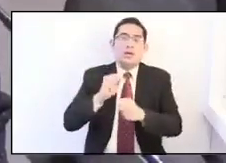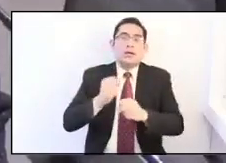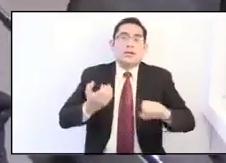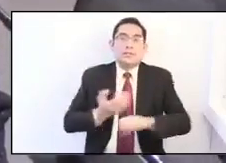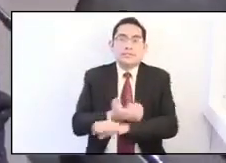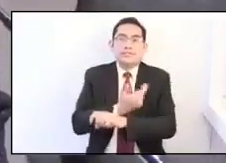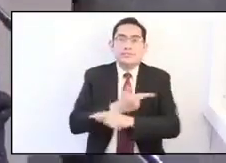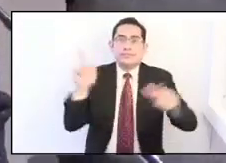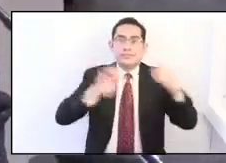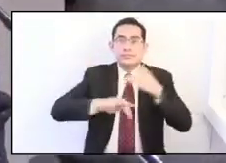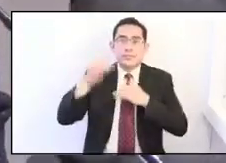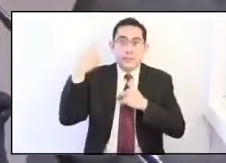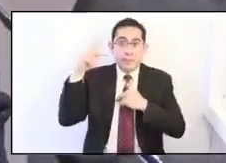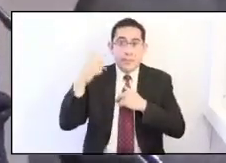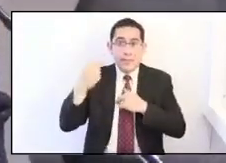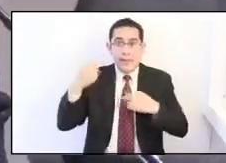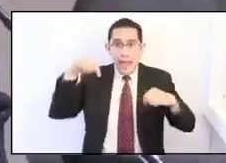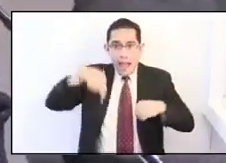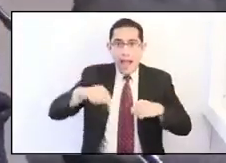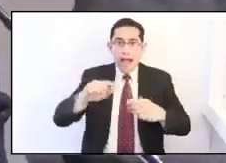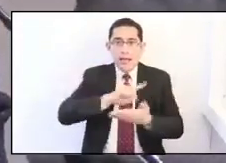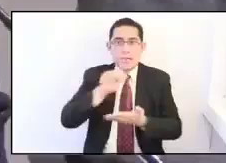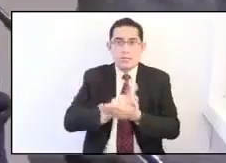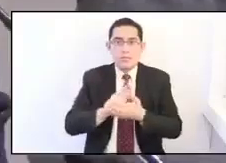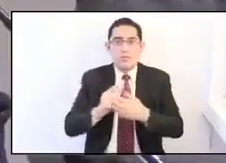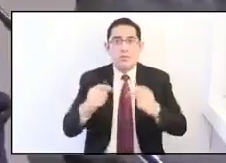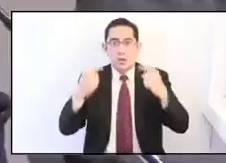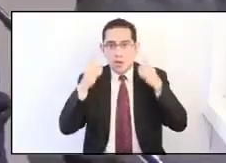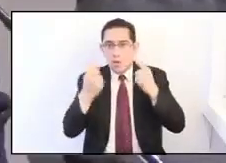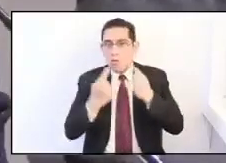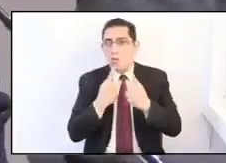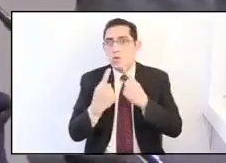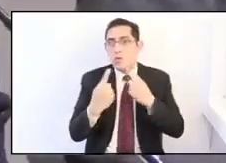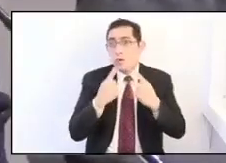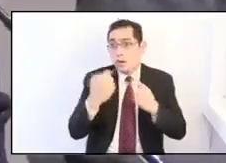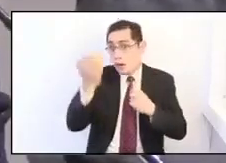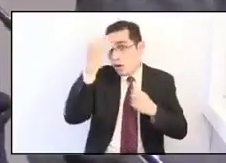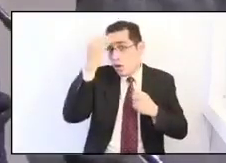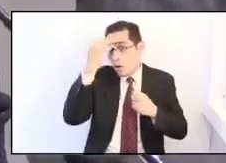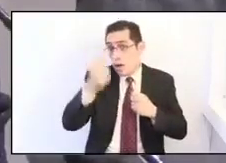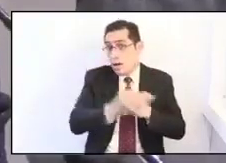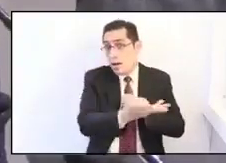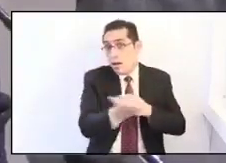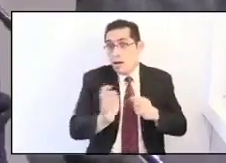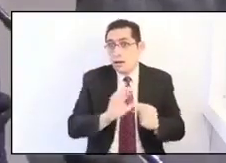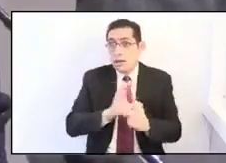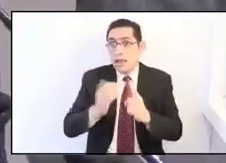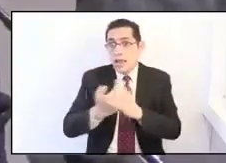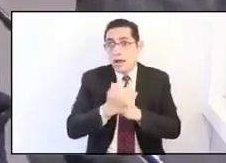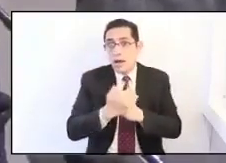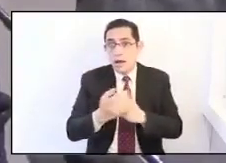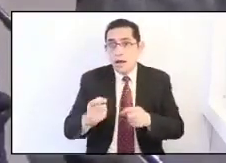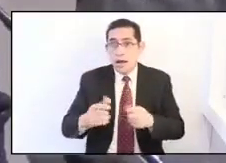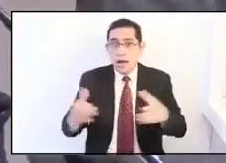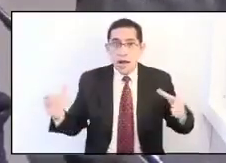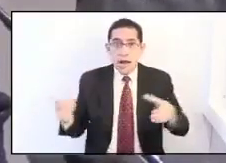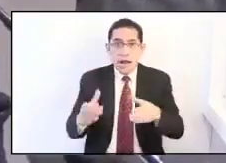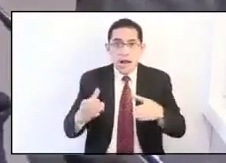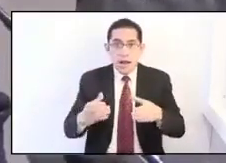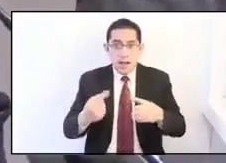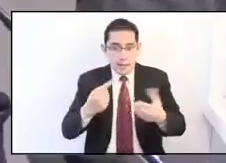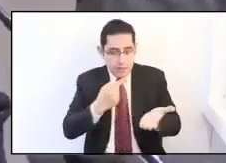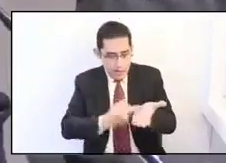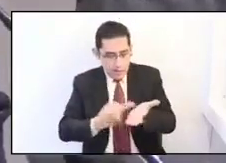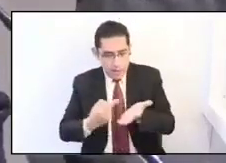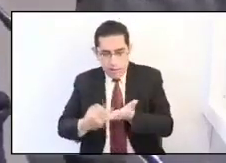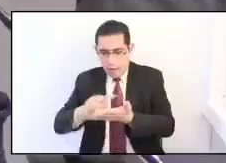Puebla, este órgano legislativo hará de conocimiento a las y los integrantes de esta comisión en la sesión que se